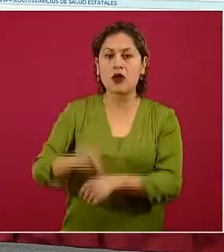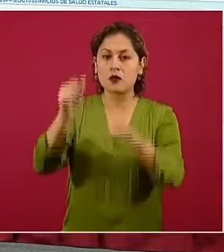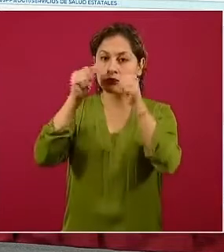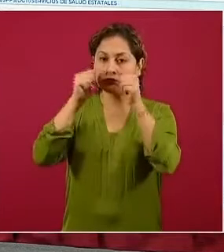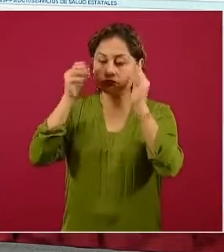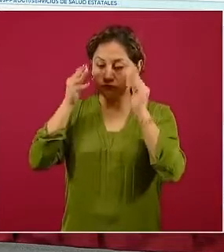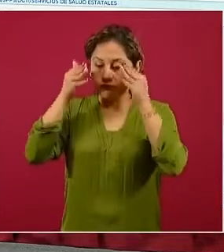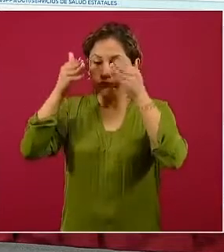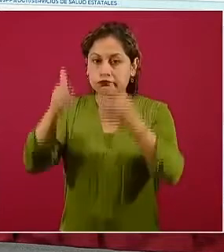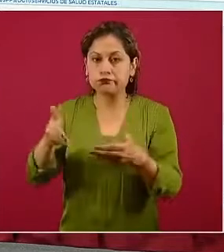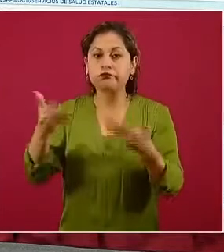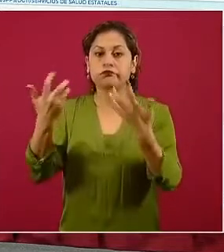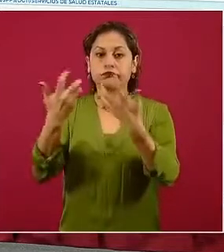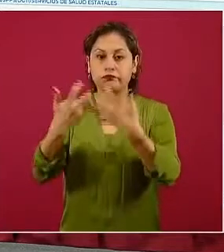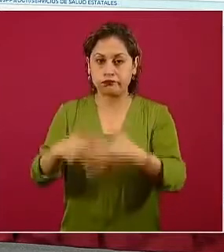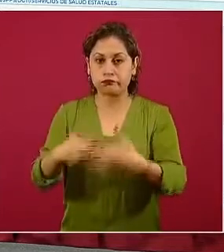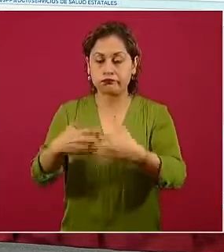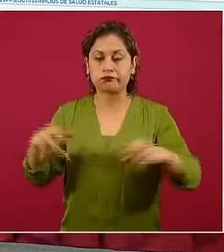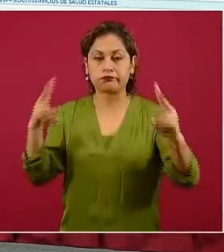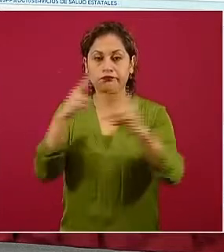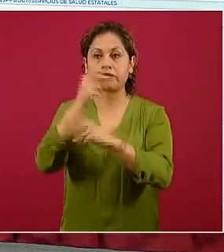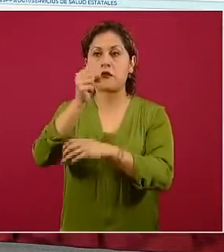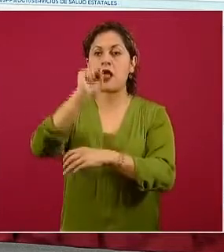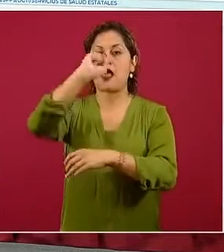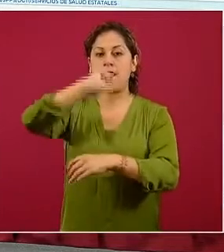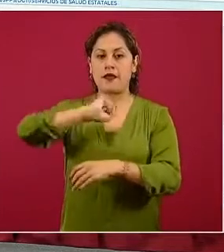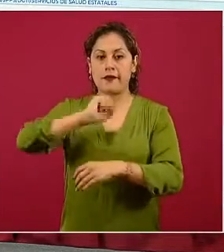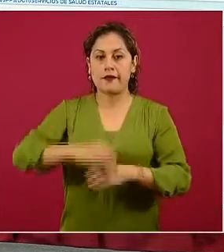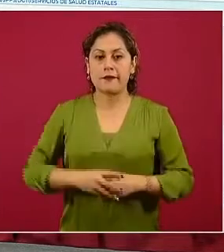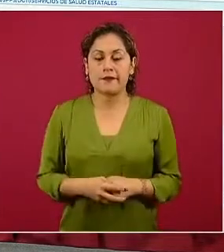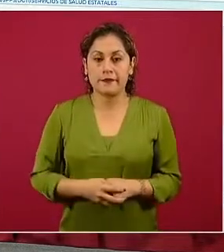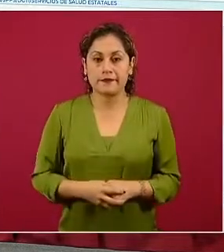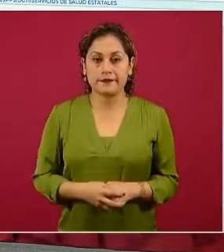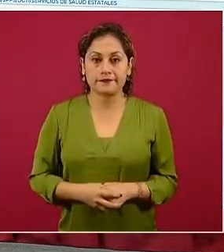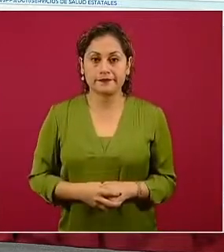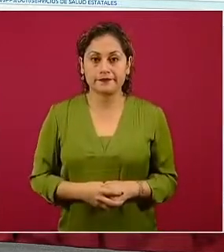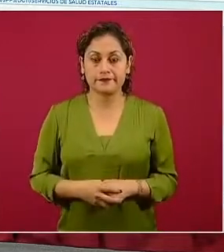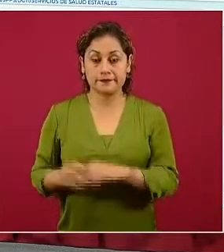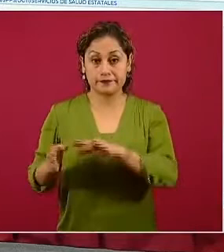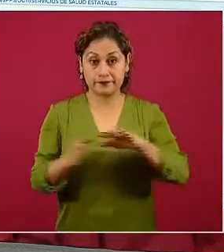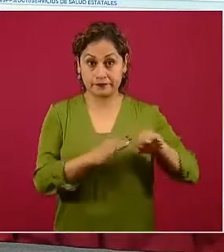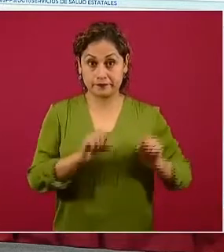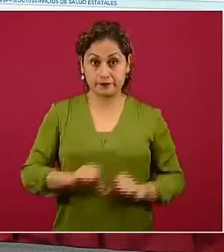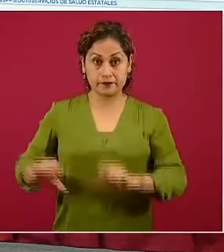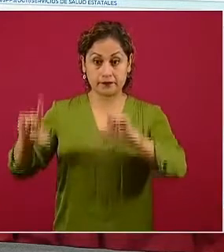especializada para efectos de las camas con ventilador. Si vemos la siguiente